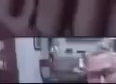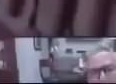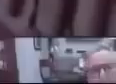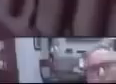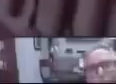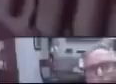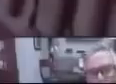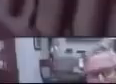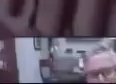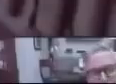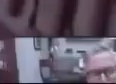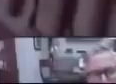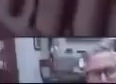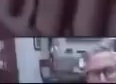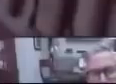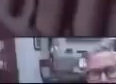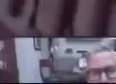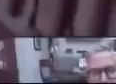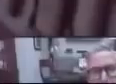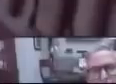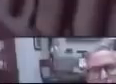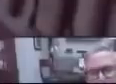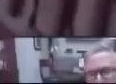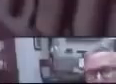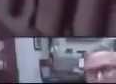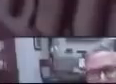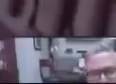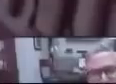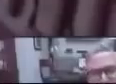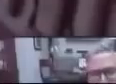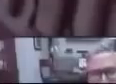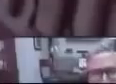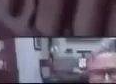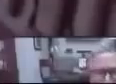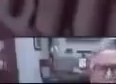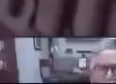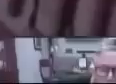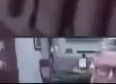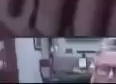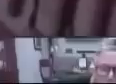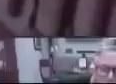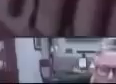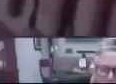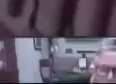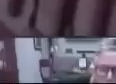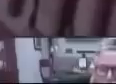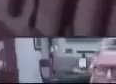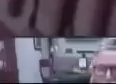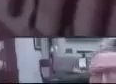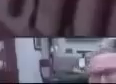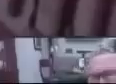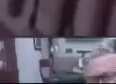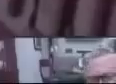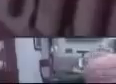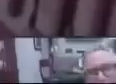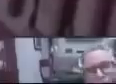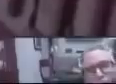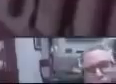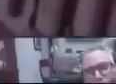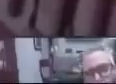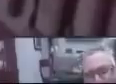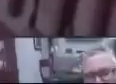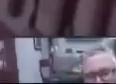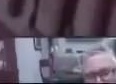van por alcaldías y por diputaciones tienen reglas que cumplir josé luís si esa persona no